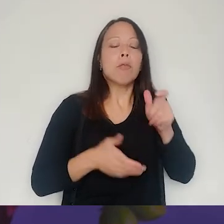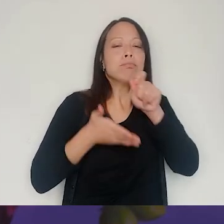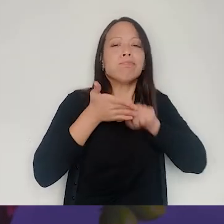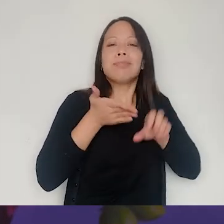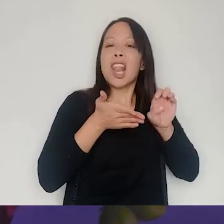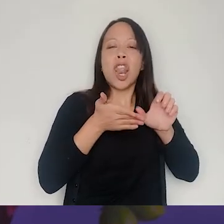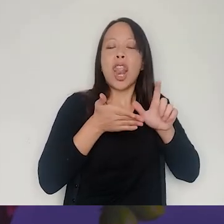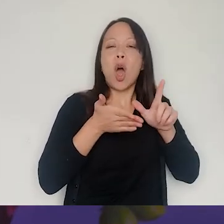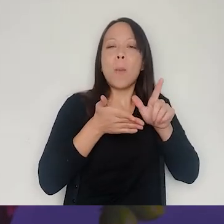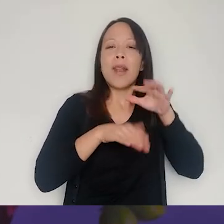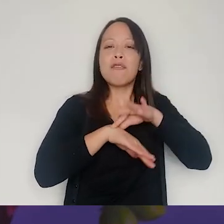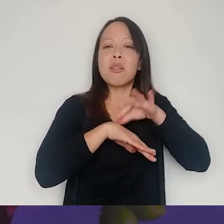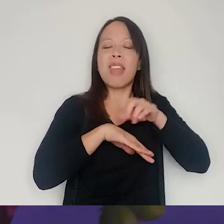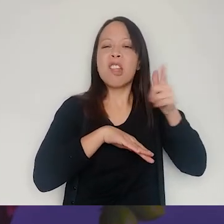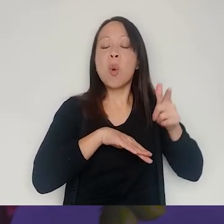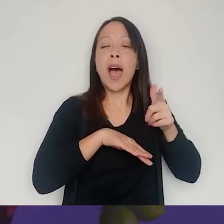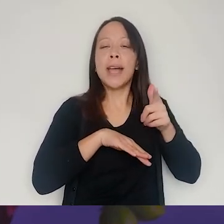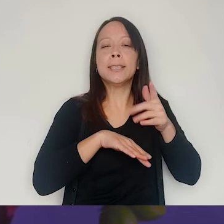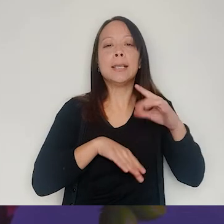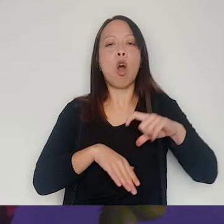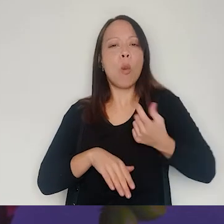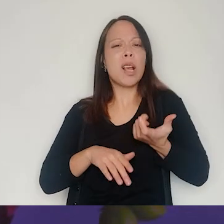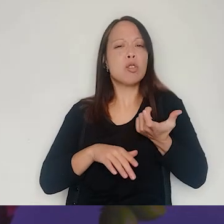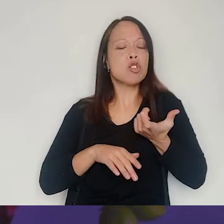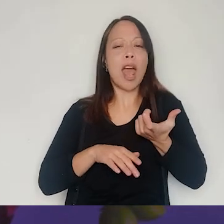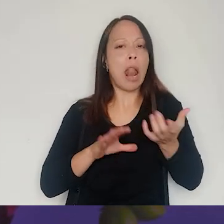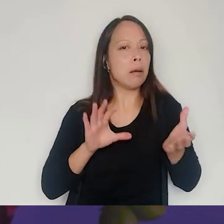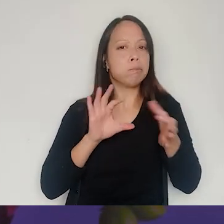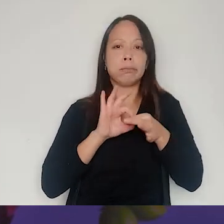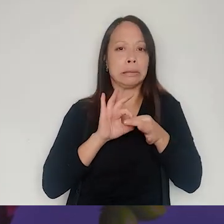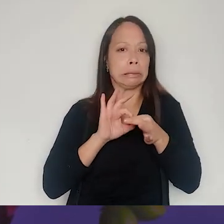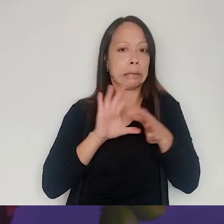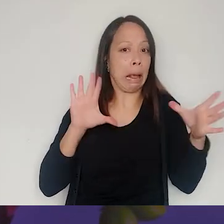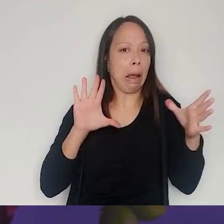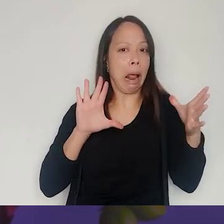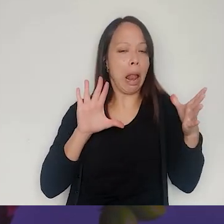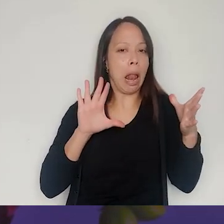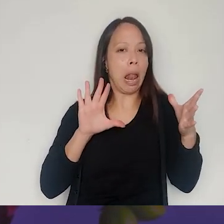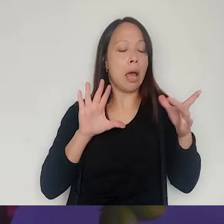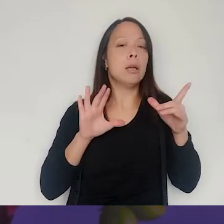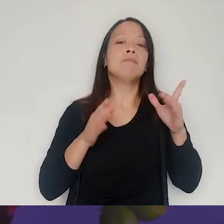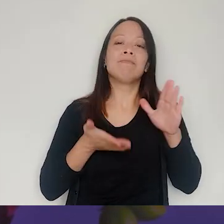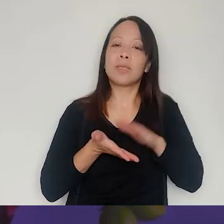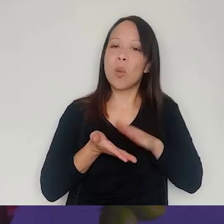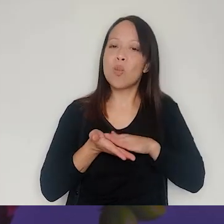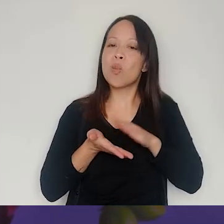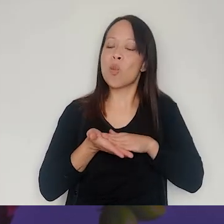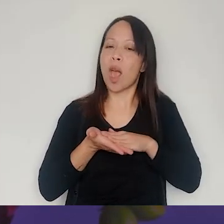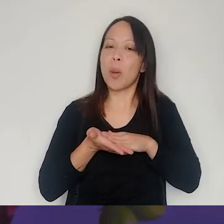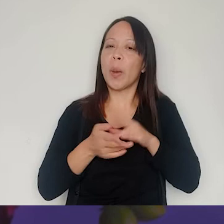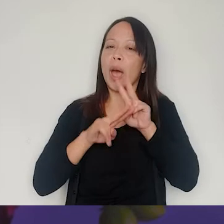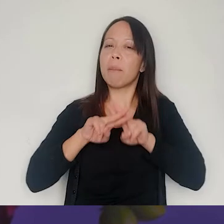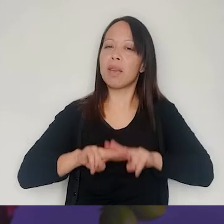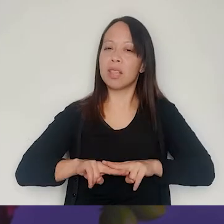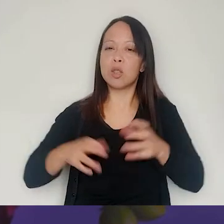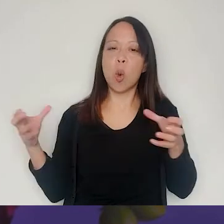vale, aunque esto no lo está cubriendo el sistema de salud, porque no cubre estas pruebas, lo que vamos a hacer es que, como sabemos que hay un